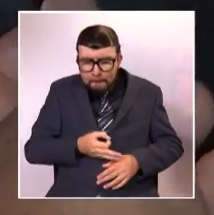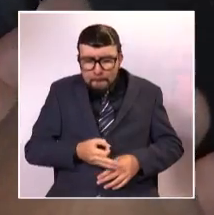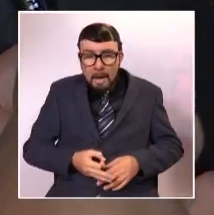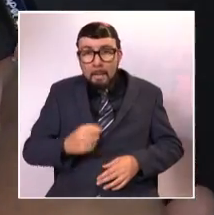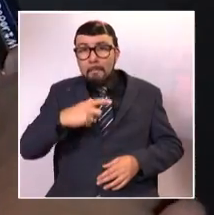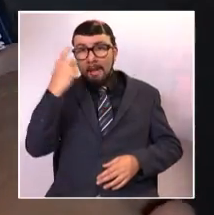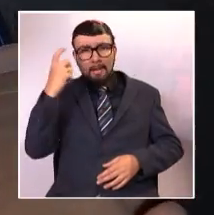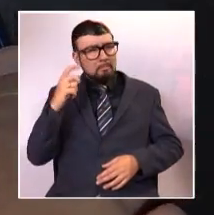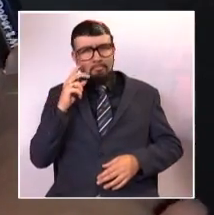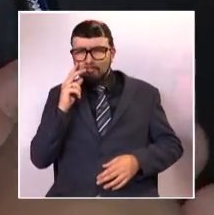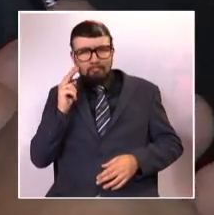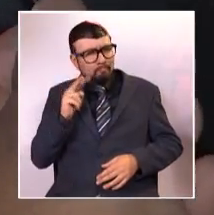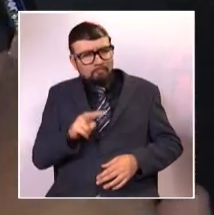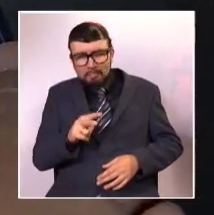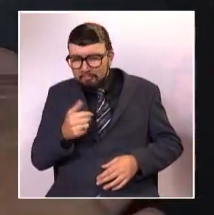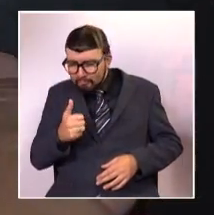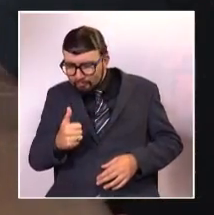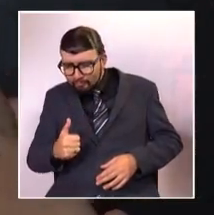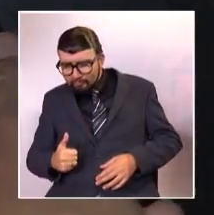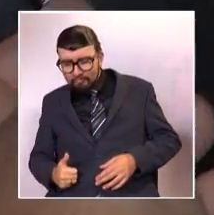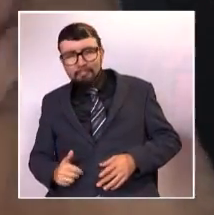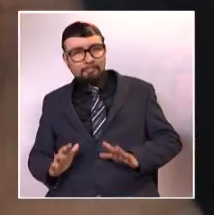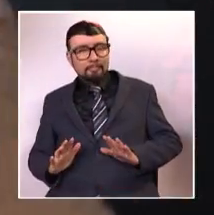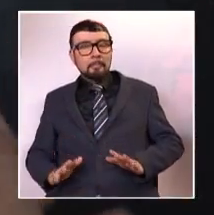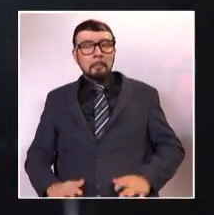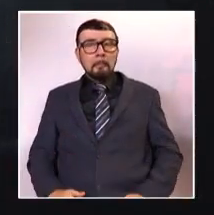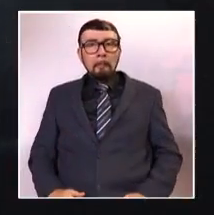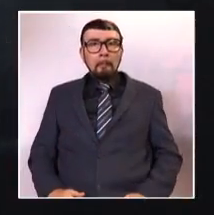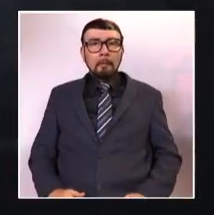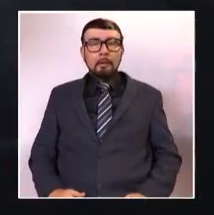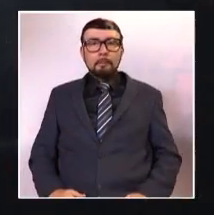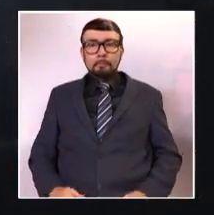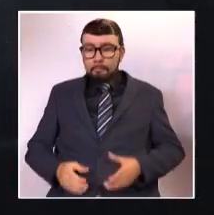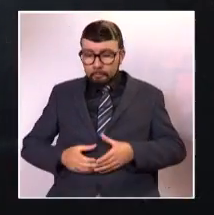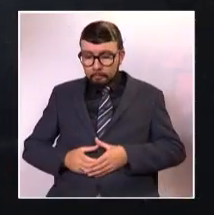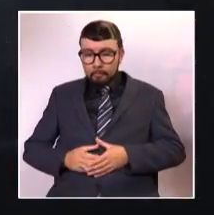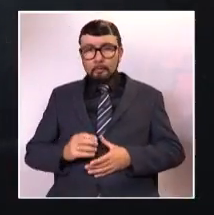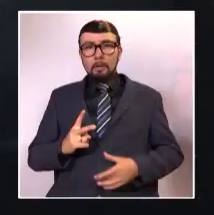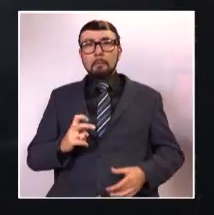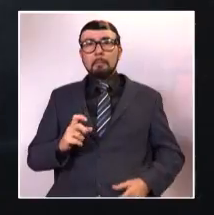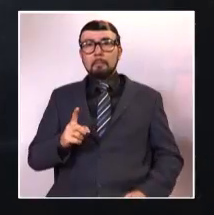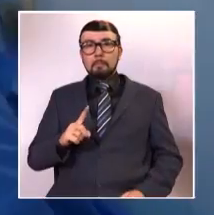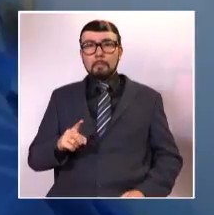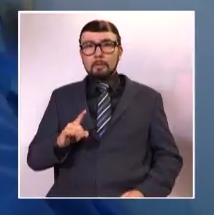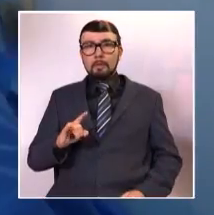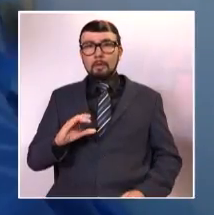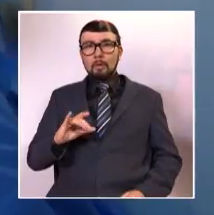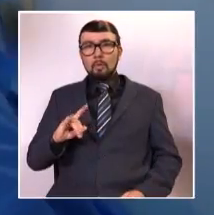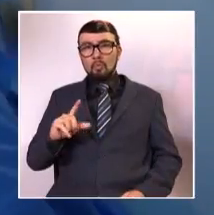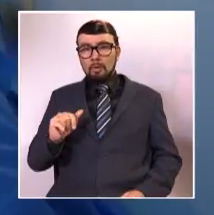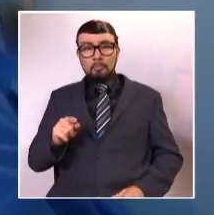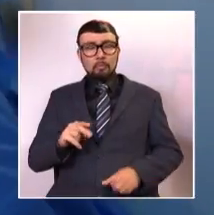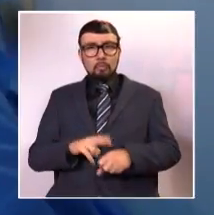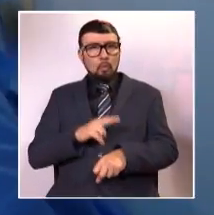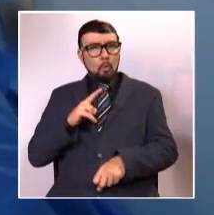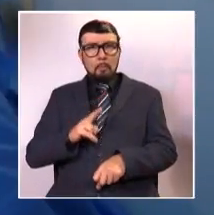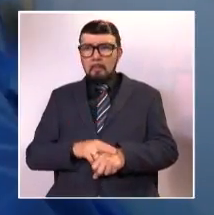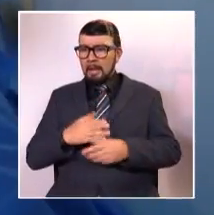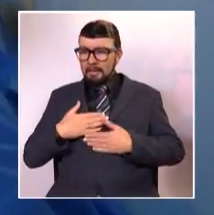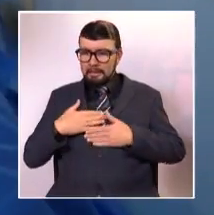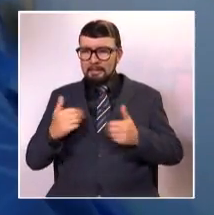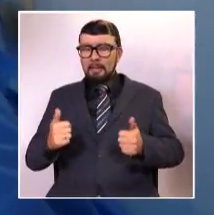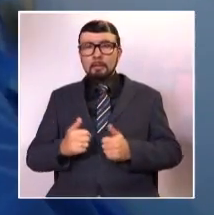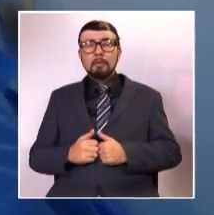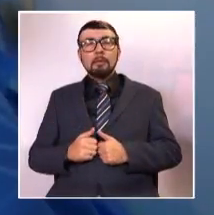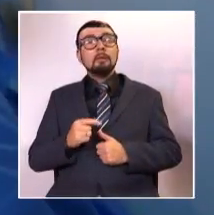en el interior aquí de la vesícula. ¿Sí? Es una vesícula normal, completamente sana. ¿Sí? Y pasamos de